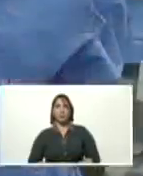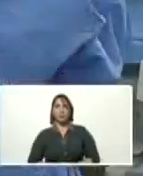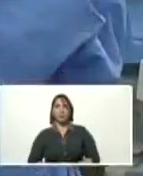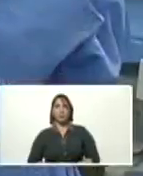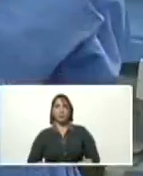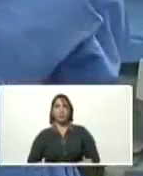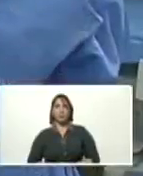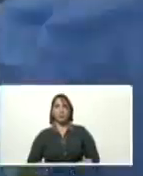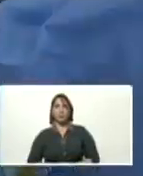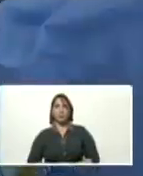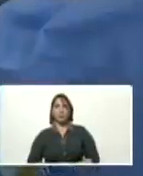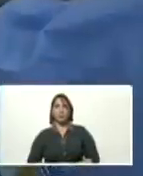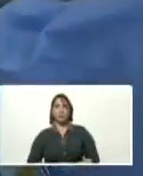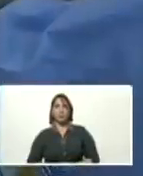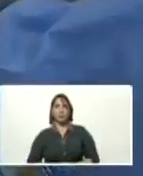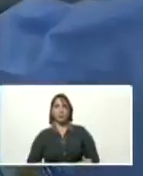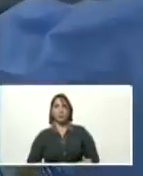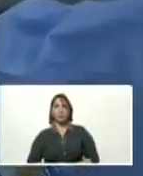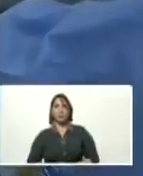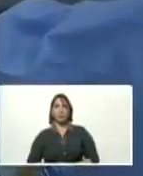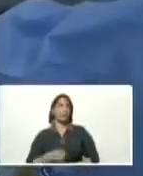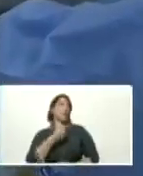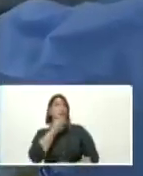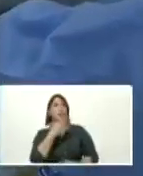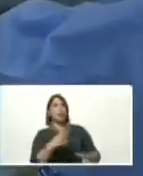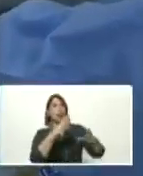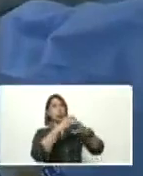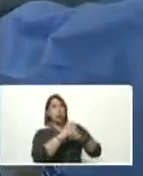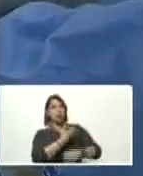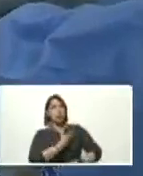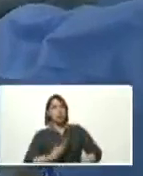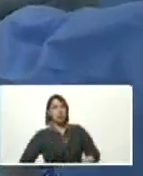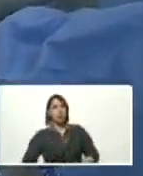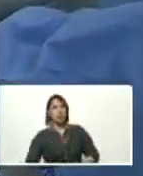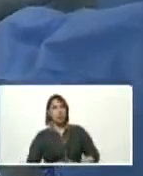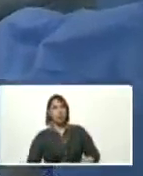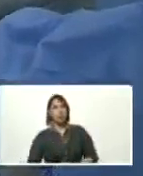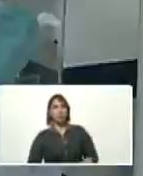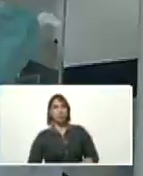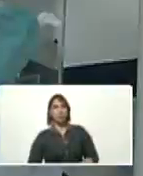Buenas noches. Buenas noches, mi presidente.